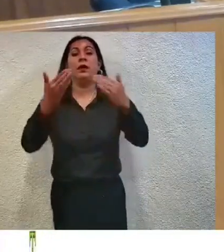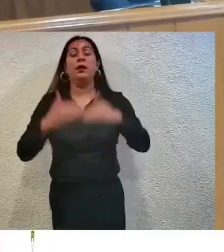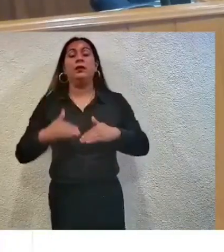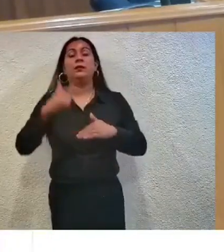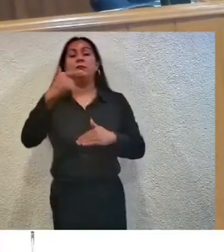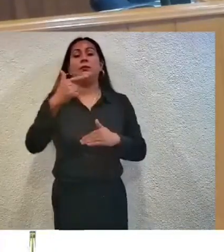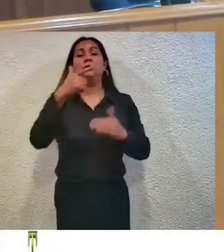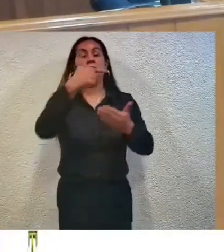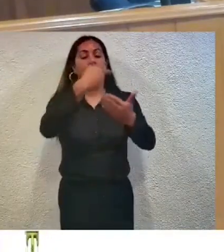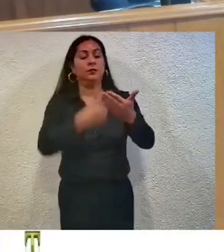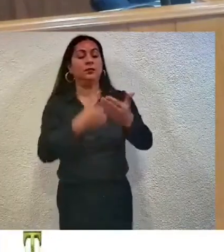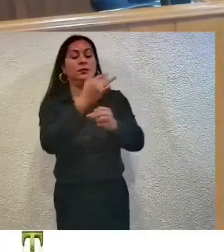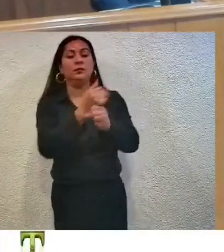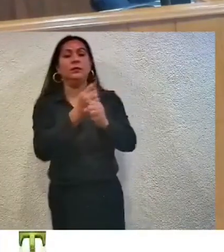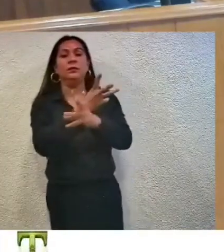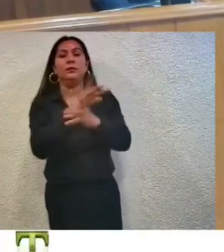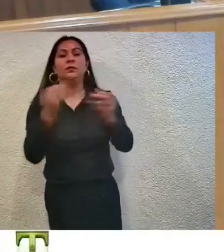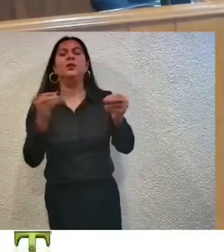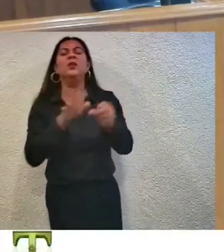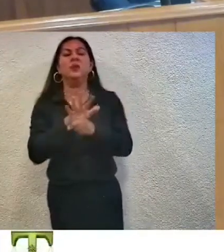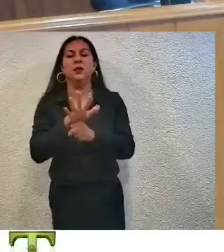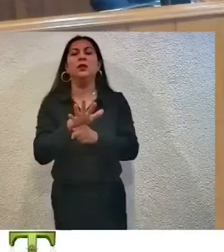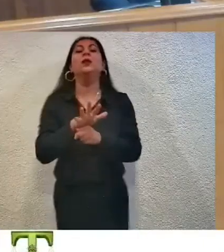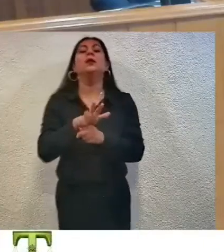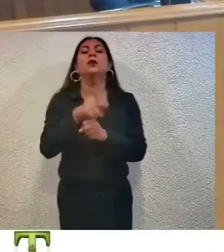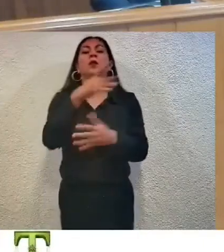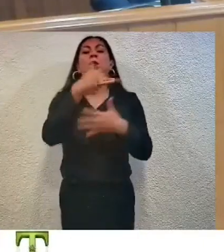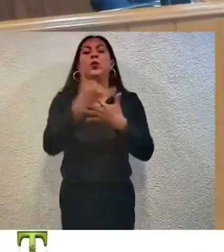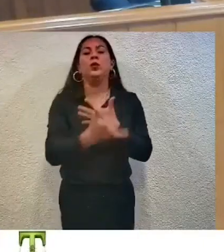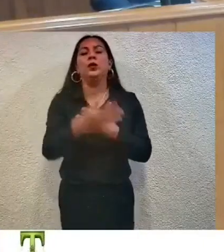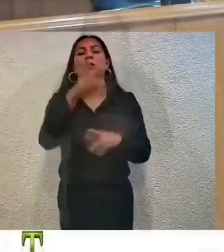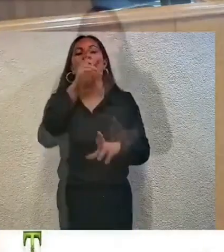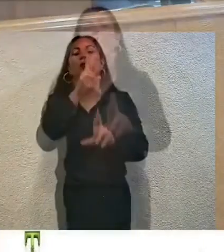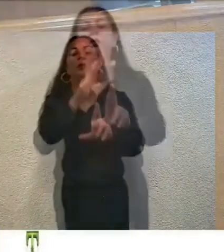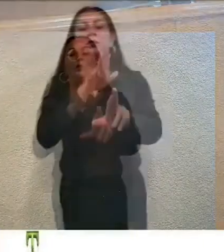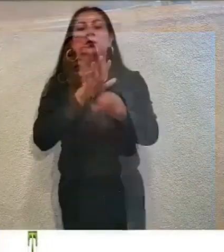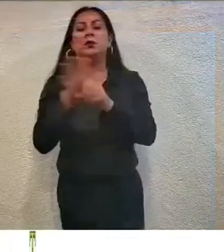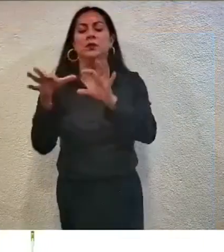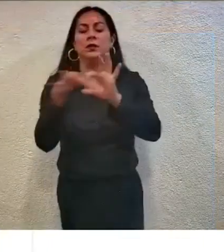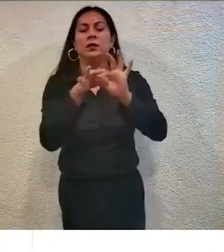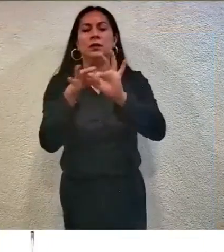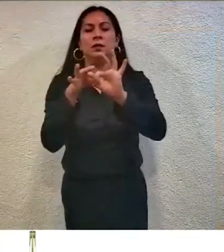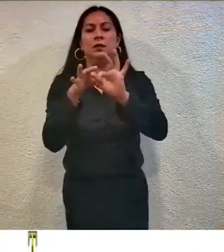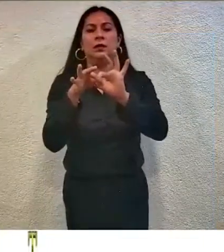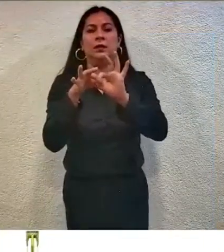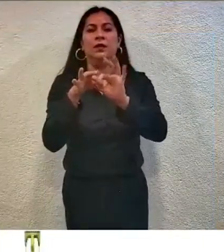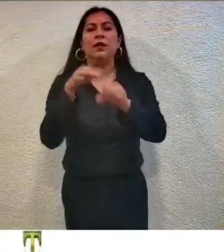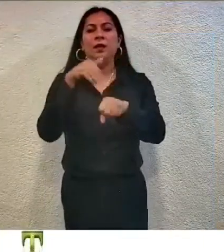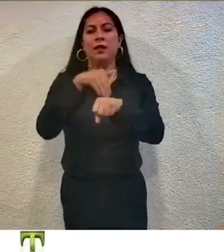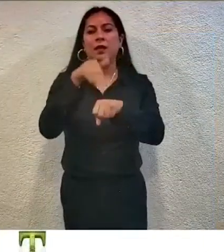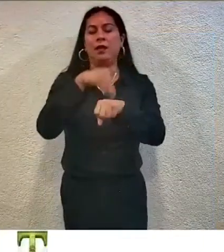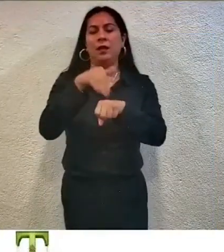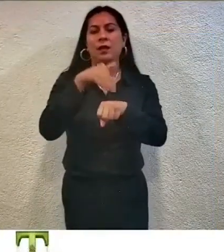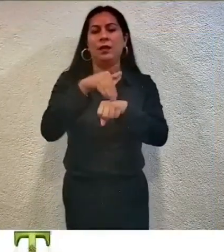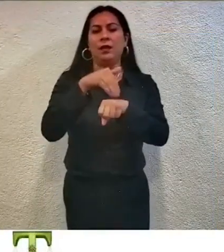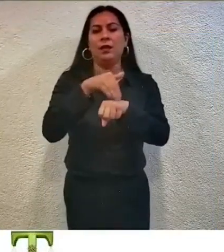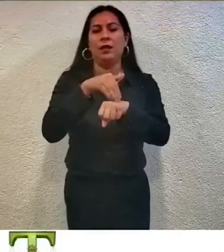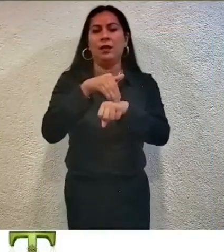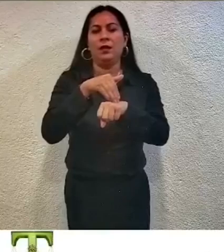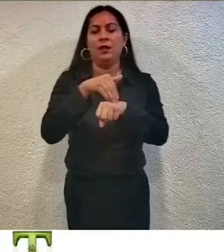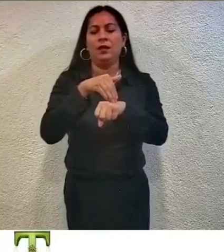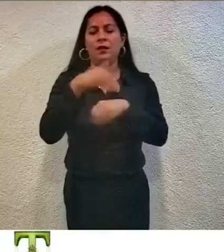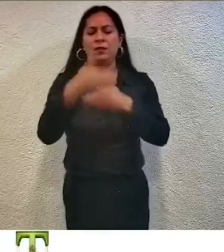corresponda. El séptimo asunto listado para analizar y resolver se trata de un proyecto de resolución relativo